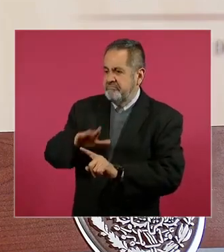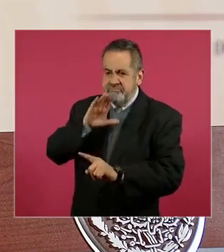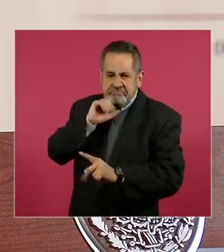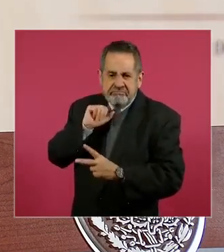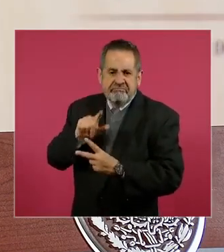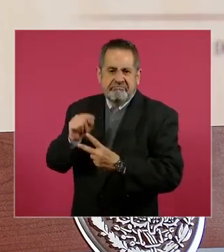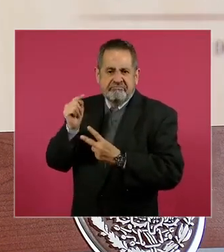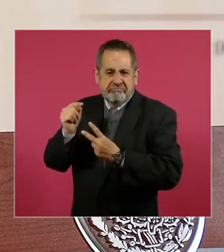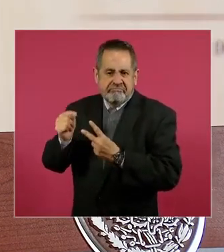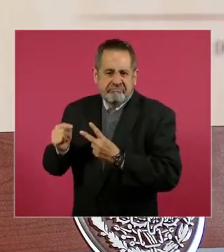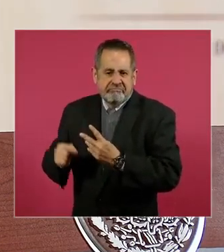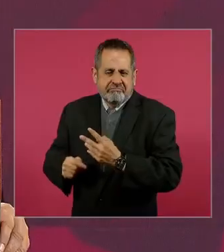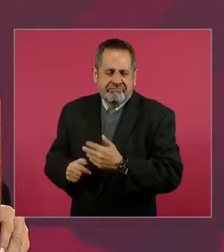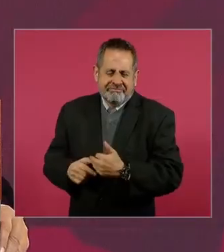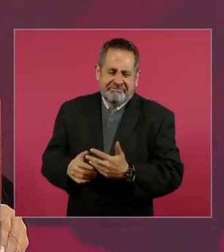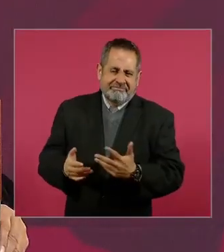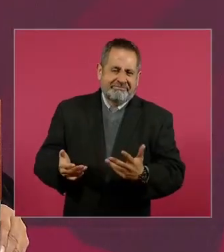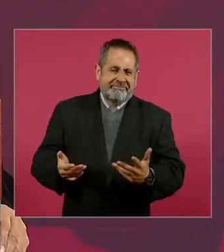que